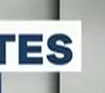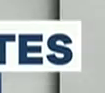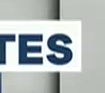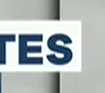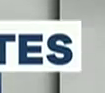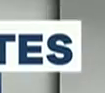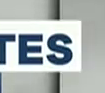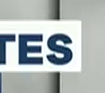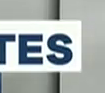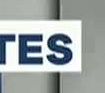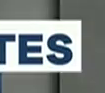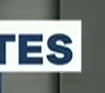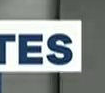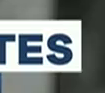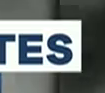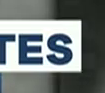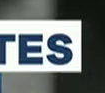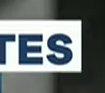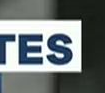plena vía pública.